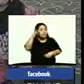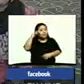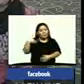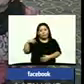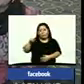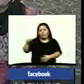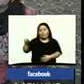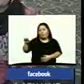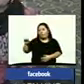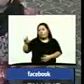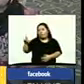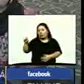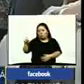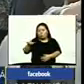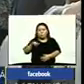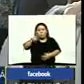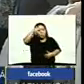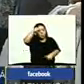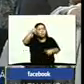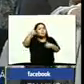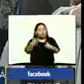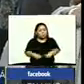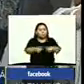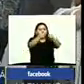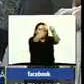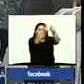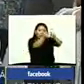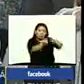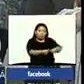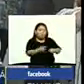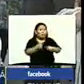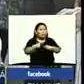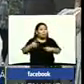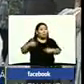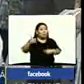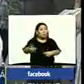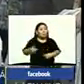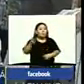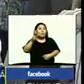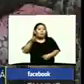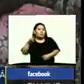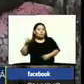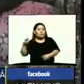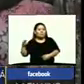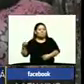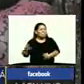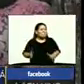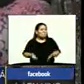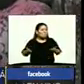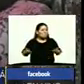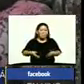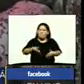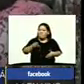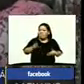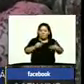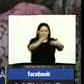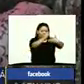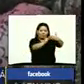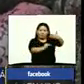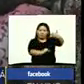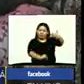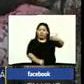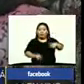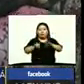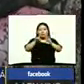que la Corte Plena aprobó el presupuesto del órgano judicial, pero para el próximo 2020 y que se mantiene al margen del 6